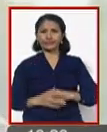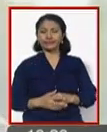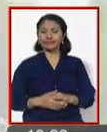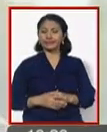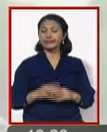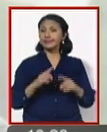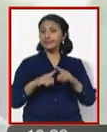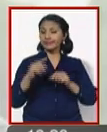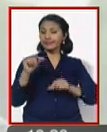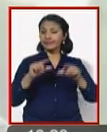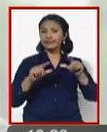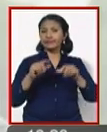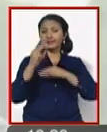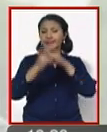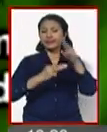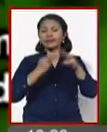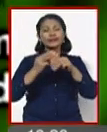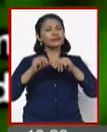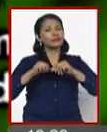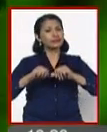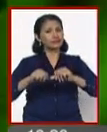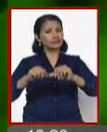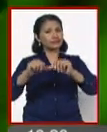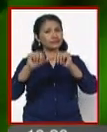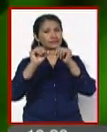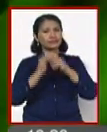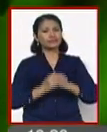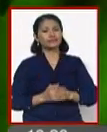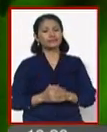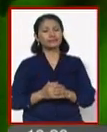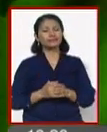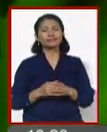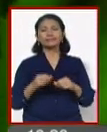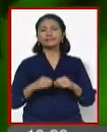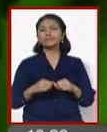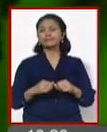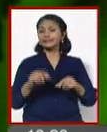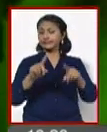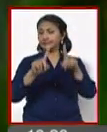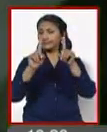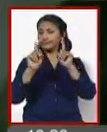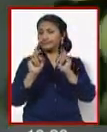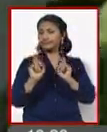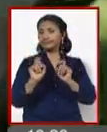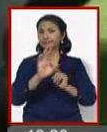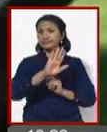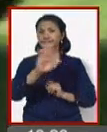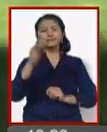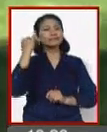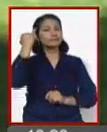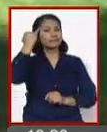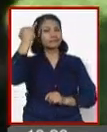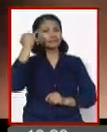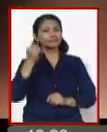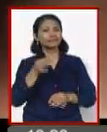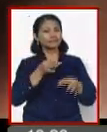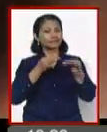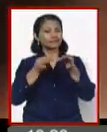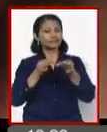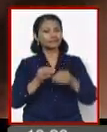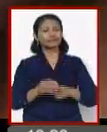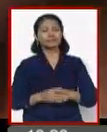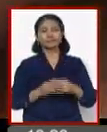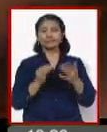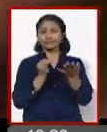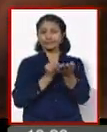Y aún los científicos en el mundo siguen todavía en debate. Usted de seguro también tiene su opinión. Coméntenos